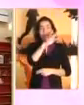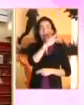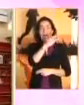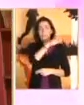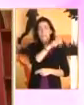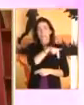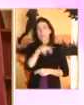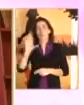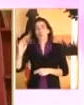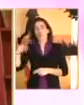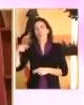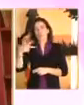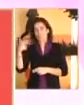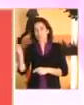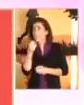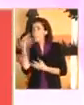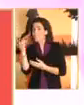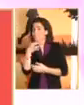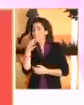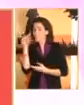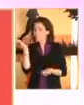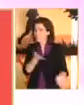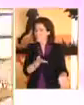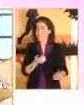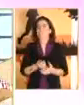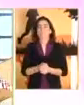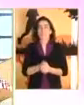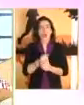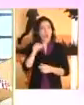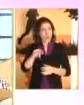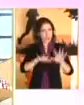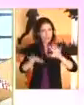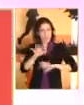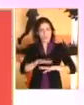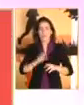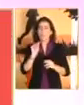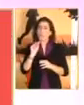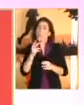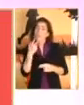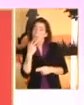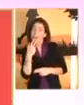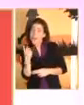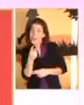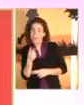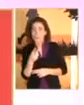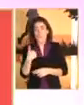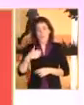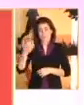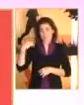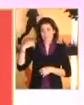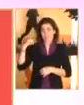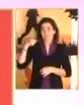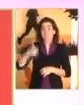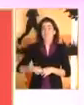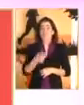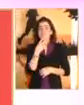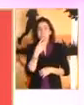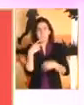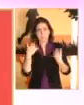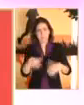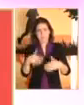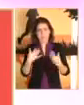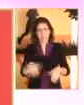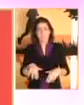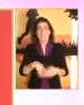Hola, buenas tardes. Que hoy tenemos lío. ¿Fumáis? Sí. No, yo fumé muchísimo, pero hasta tres cajetillas. ¿Diarias?